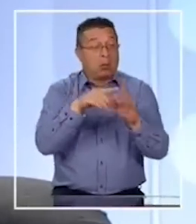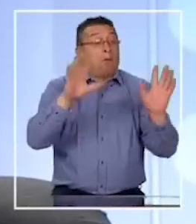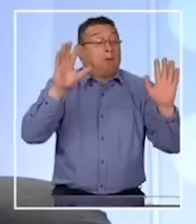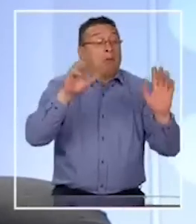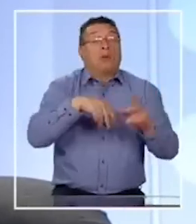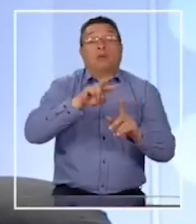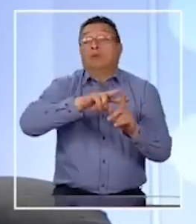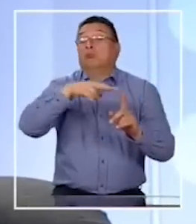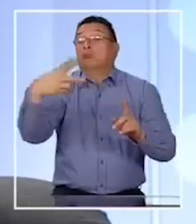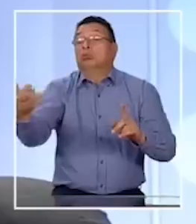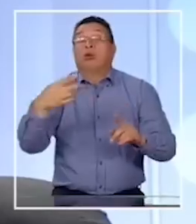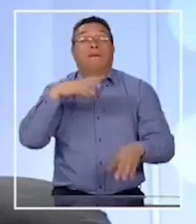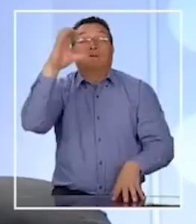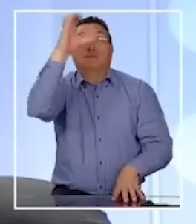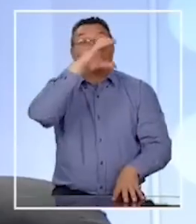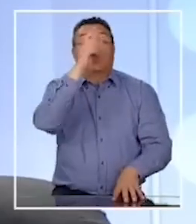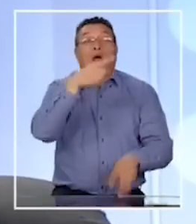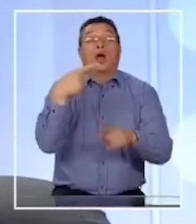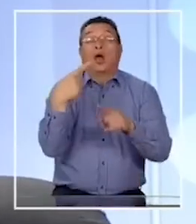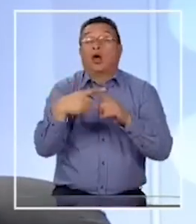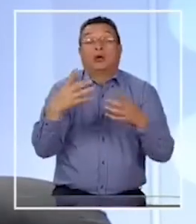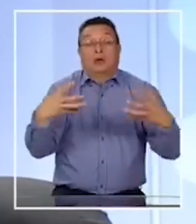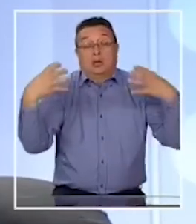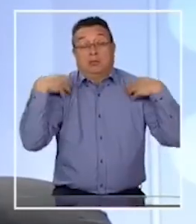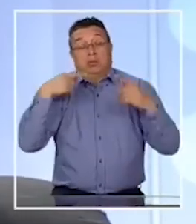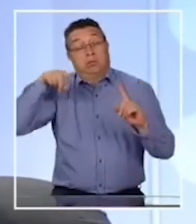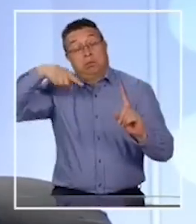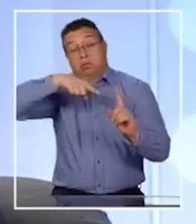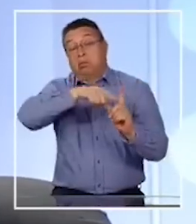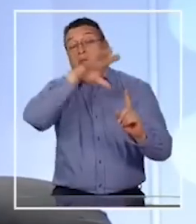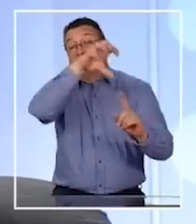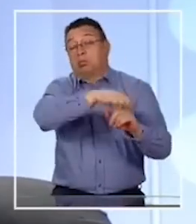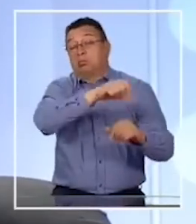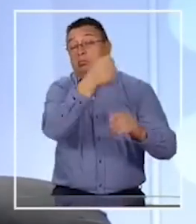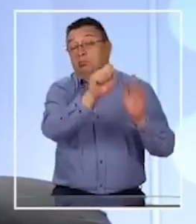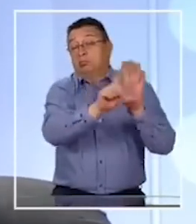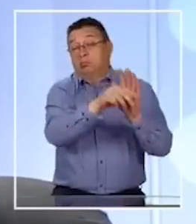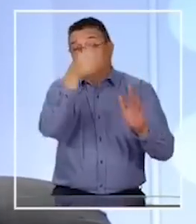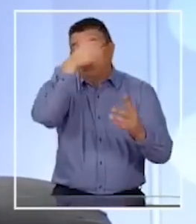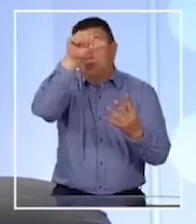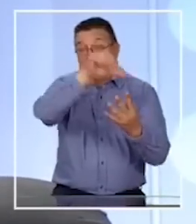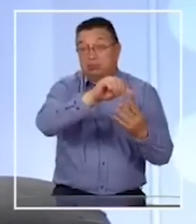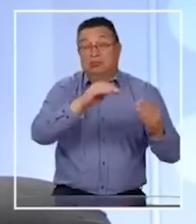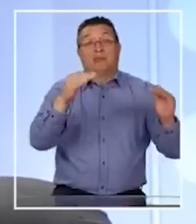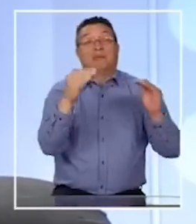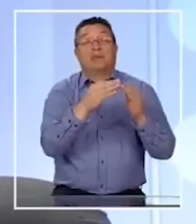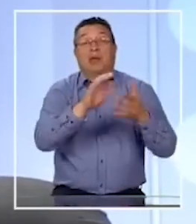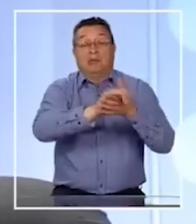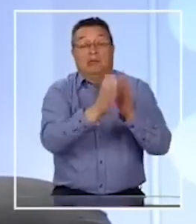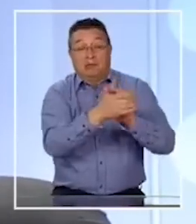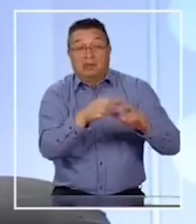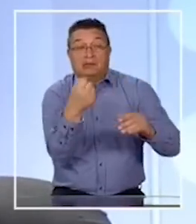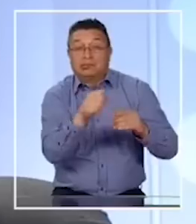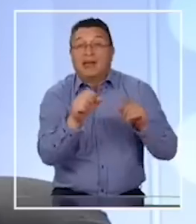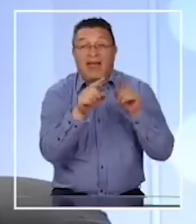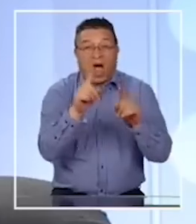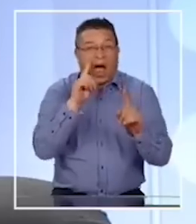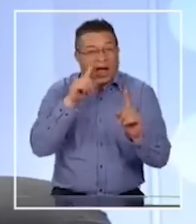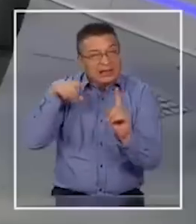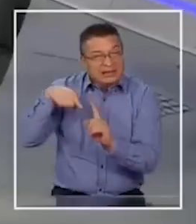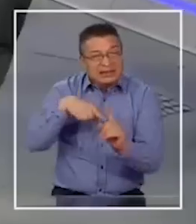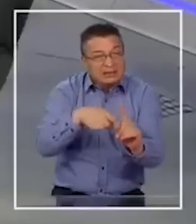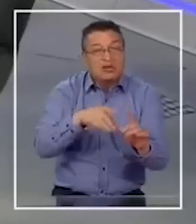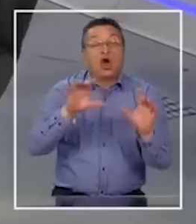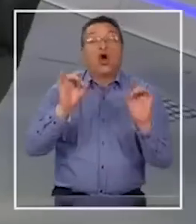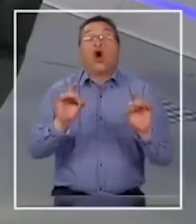y le busca algún queso de responsabilidad en algún delito qué sé yo desarma la asociación ilícita que tiene hay seguimiento